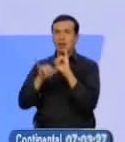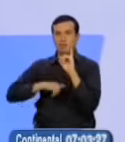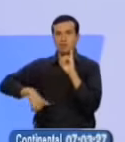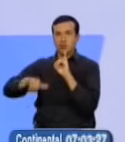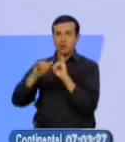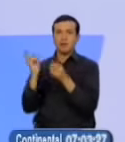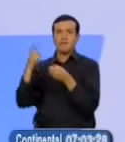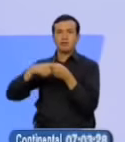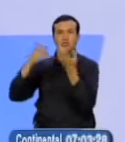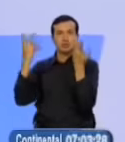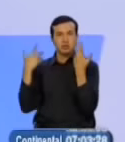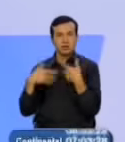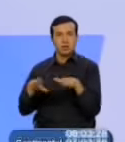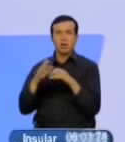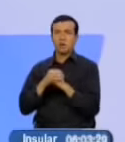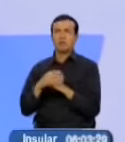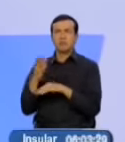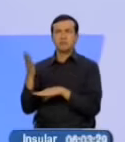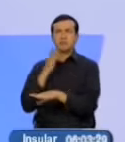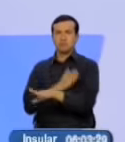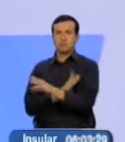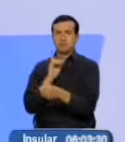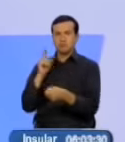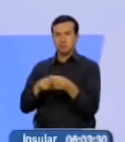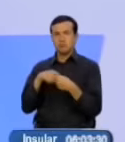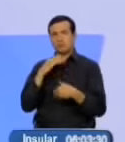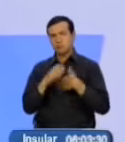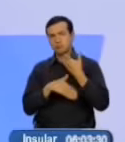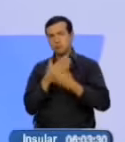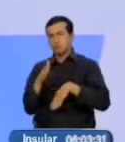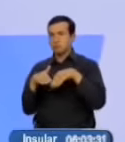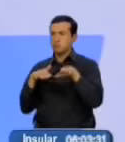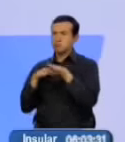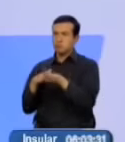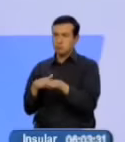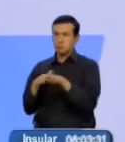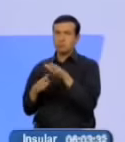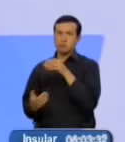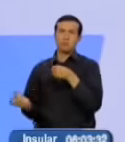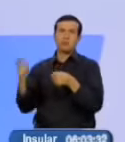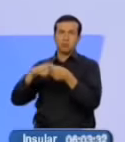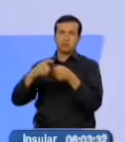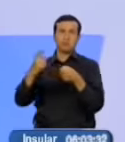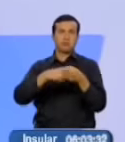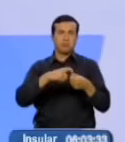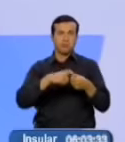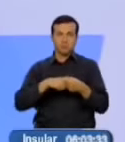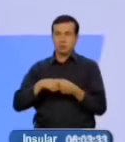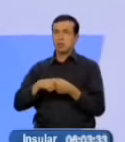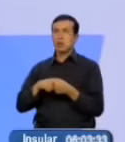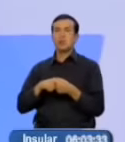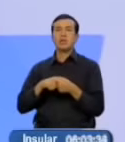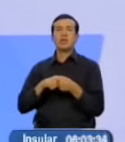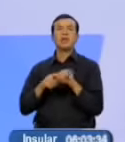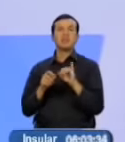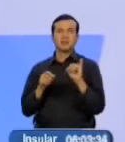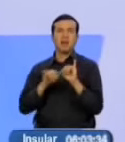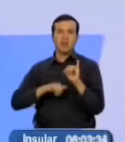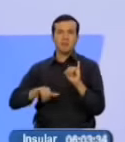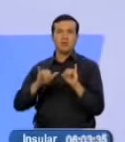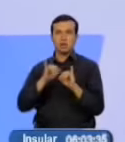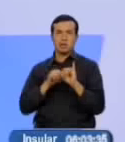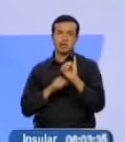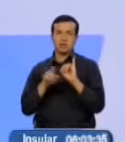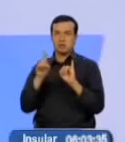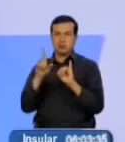afiliación se dio ya hace varias semanas, pero veníamos respaldando el proceso de reinscripción de la Izquierda Democrática desde hace algunos